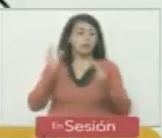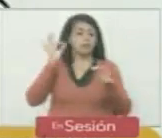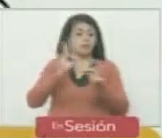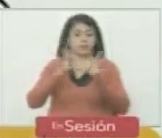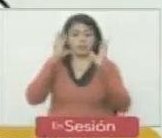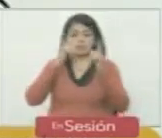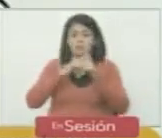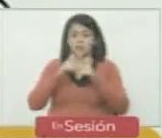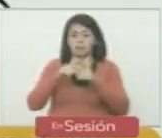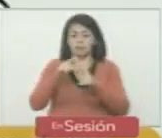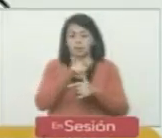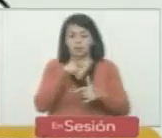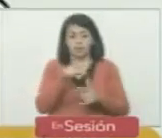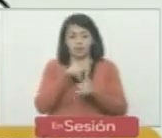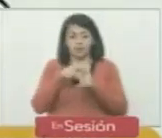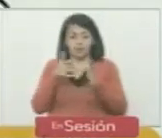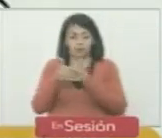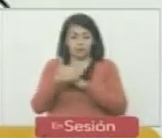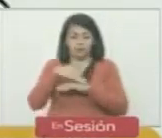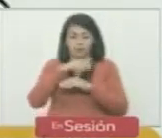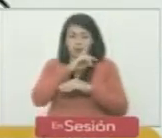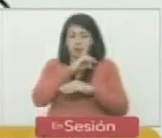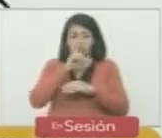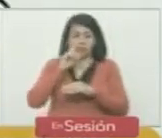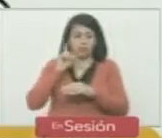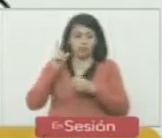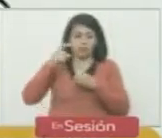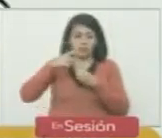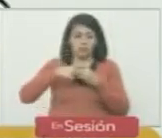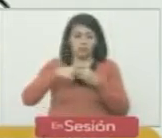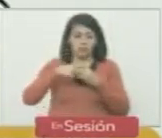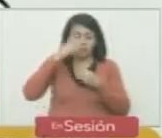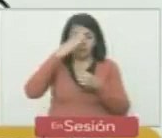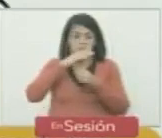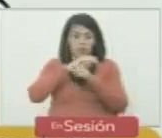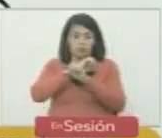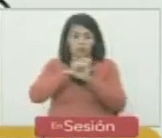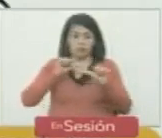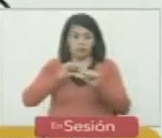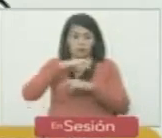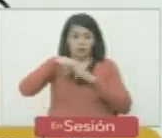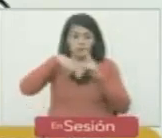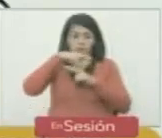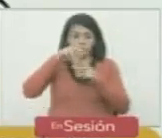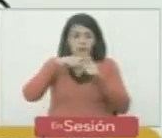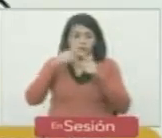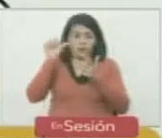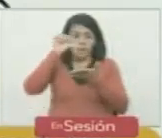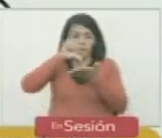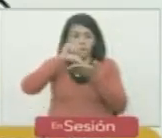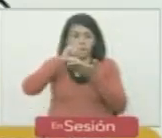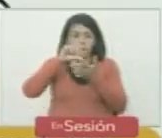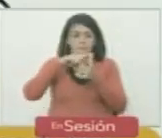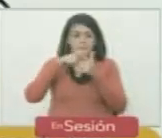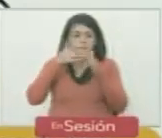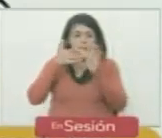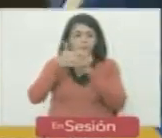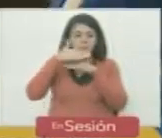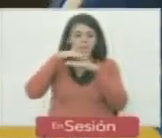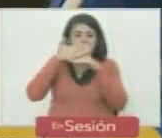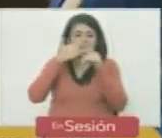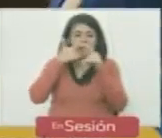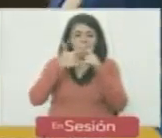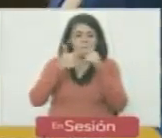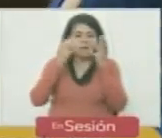coincide parcialmente con el nombre de un miembro de la Guardia Revolucionaria Islámica de Irán